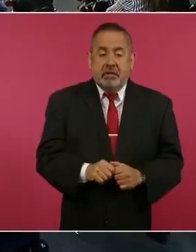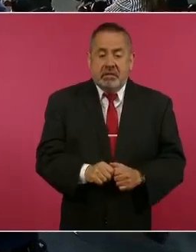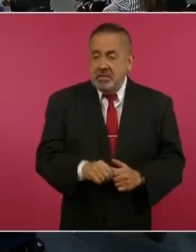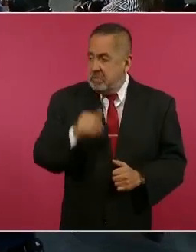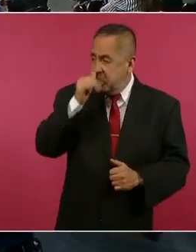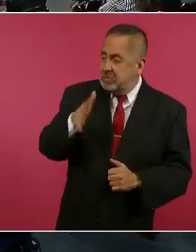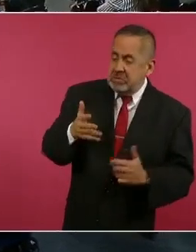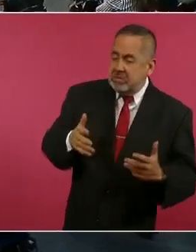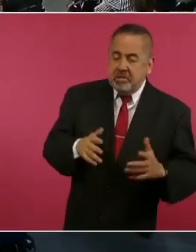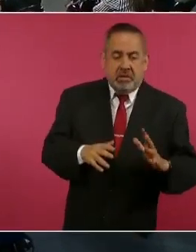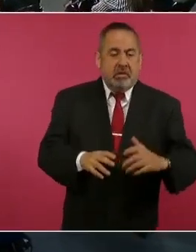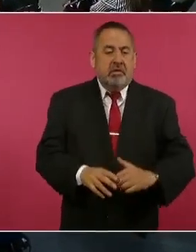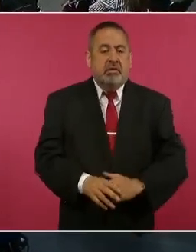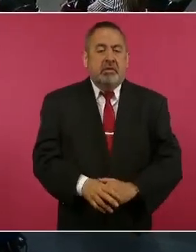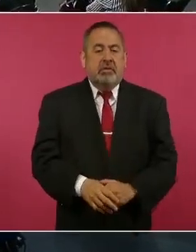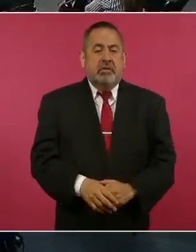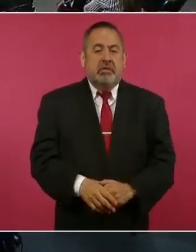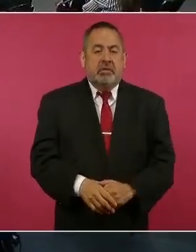reaccionario,